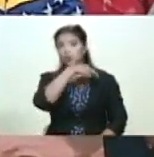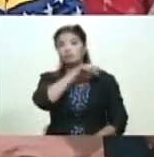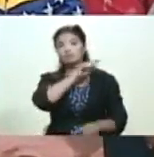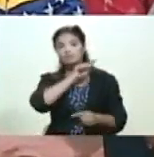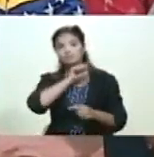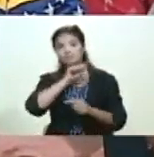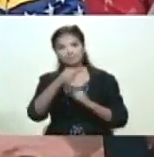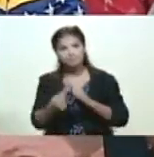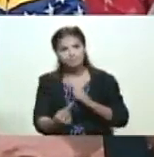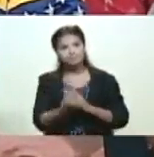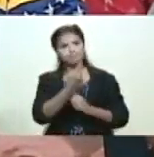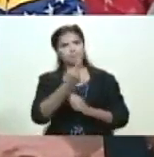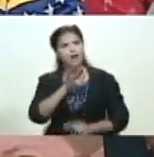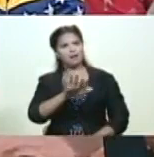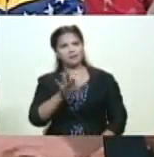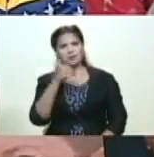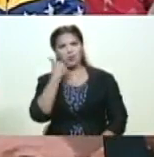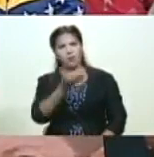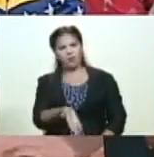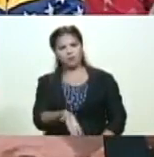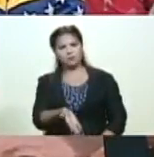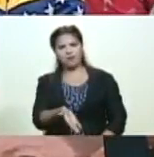arremete de esa manera vulgar,